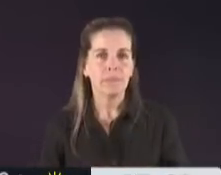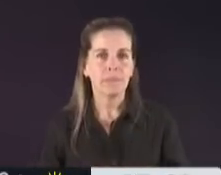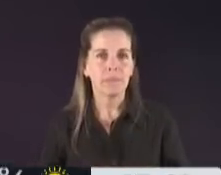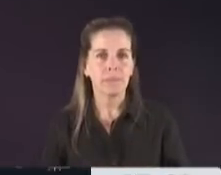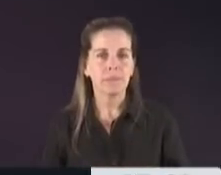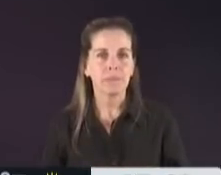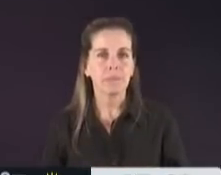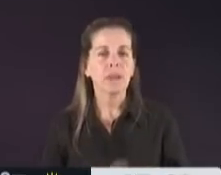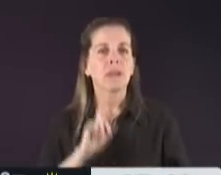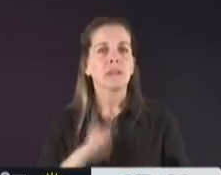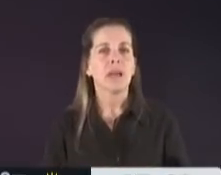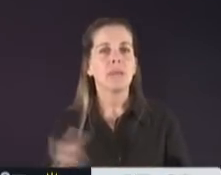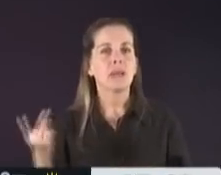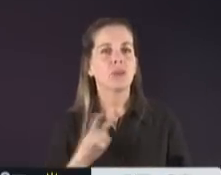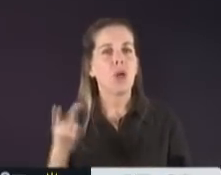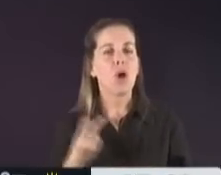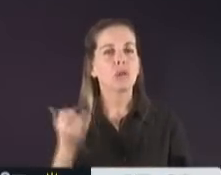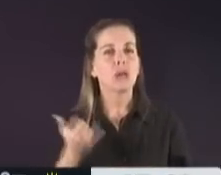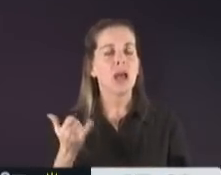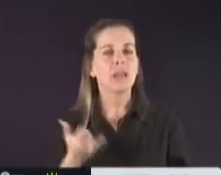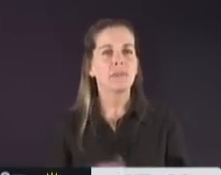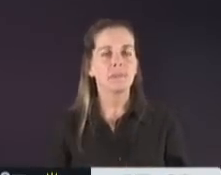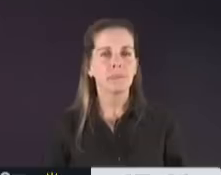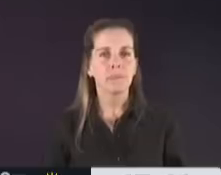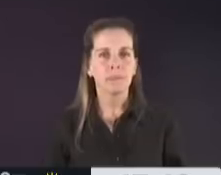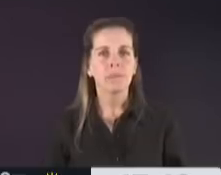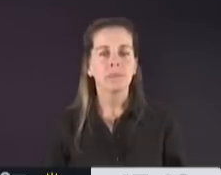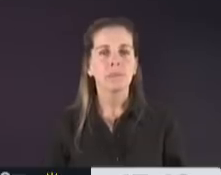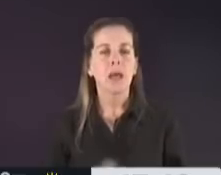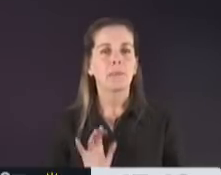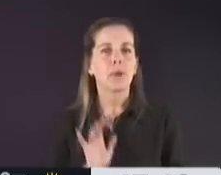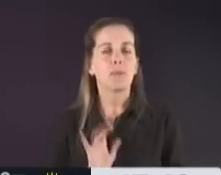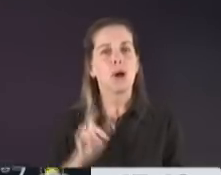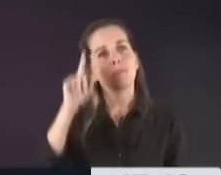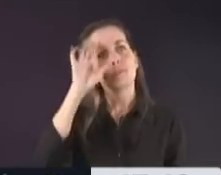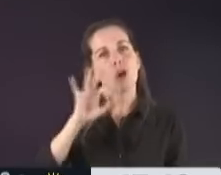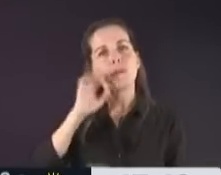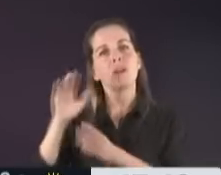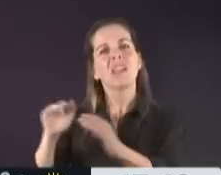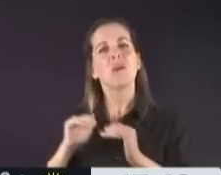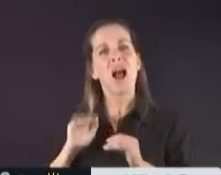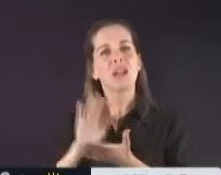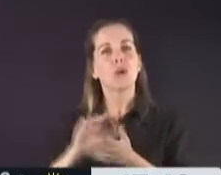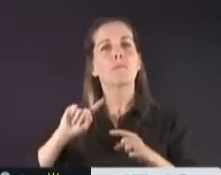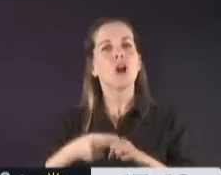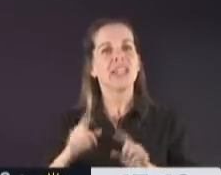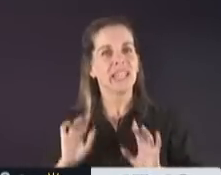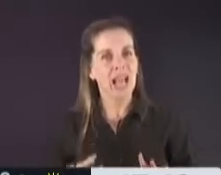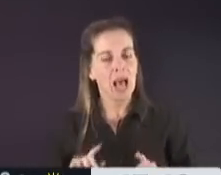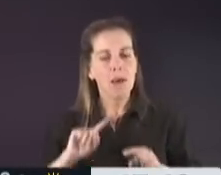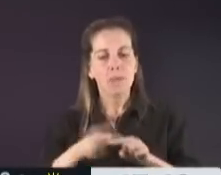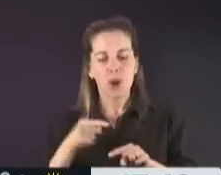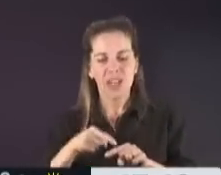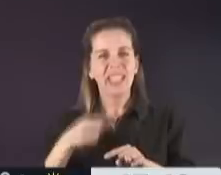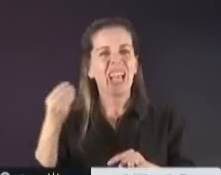y además tenemos una misma comunión de ideas sobre lo que es la política, que la política es dar y no